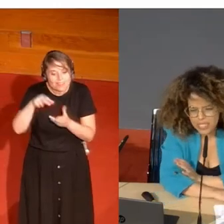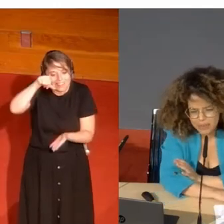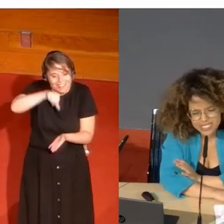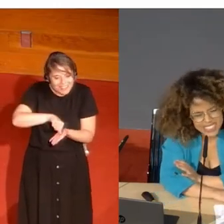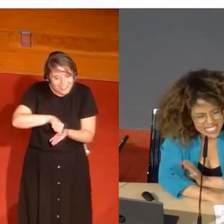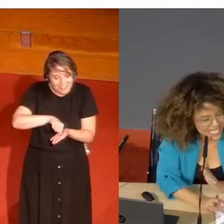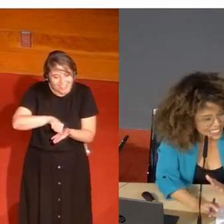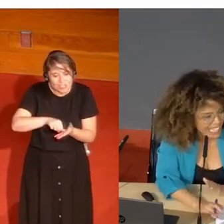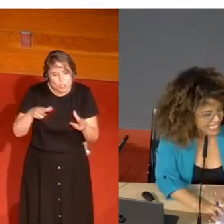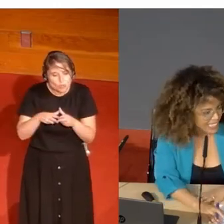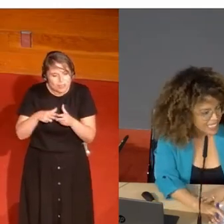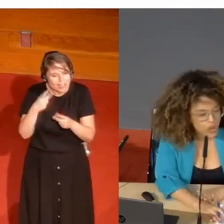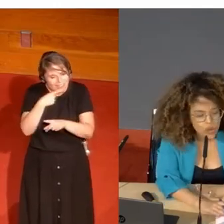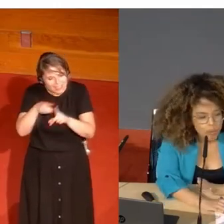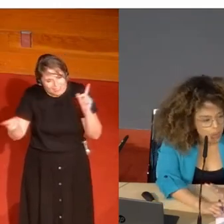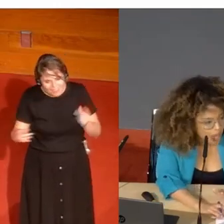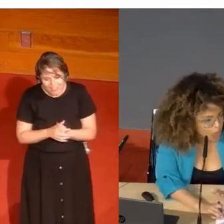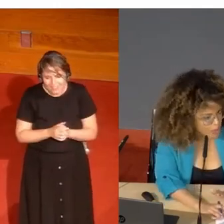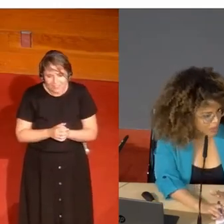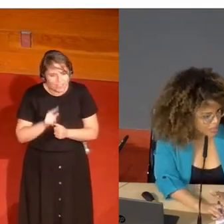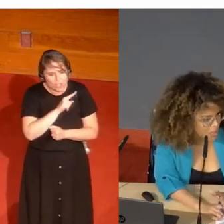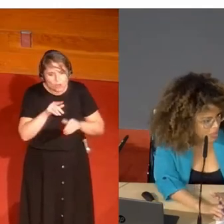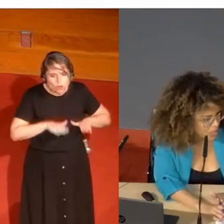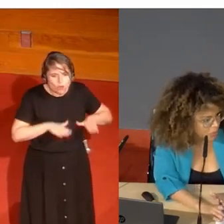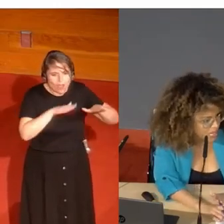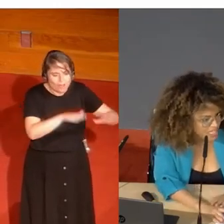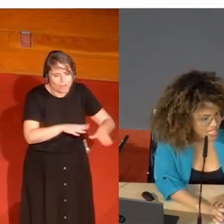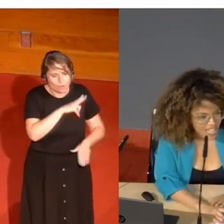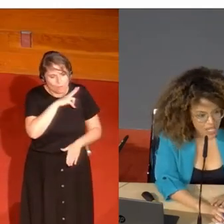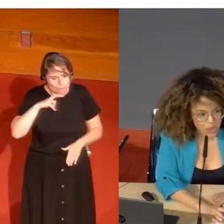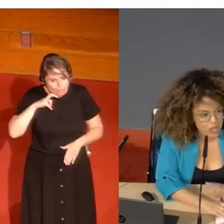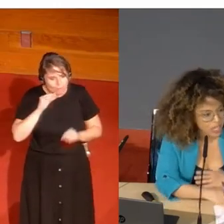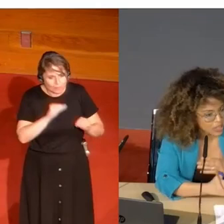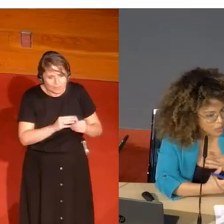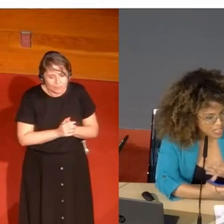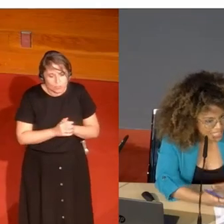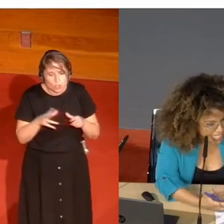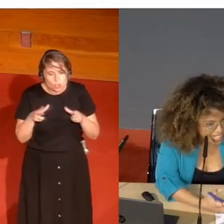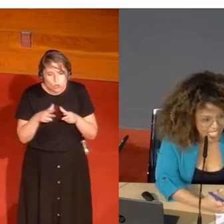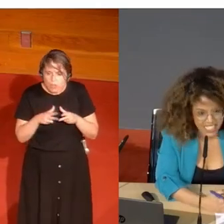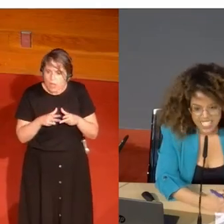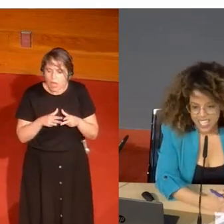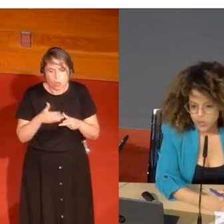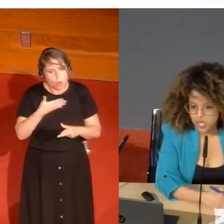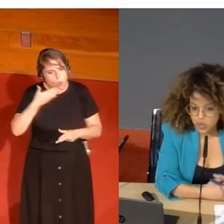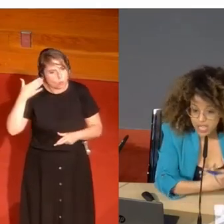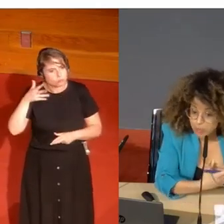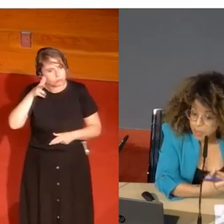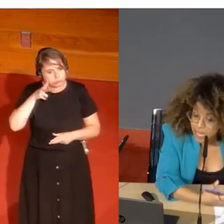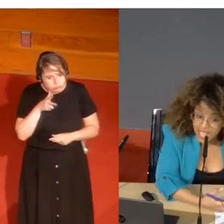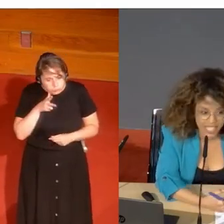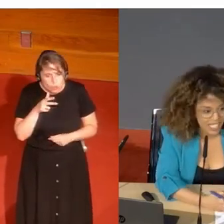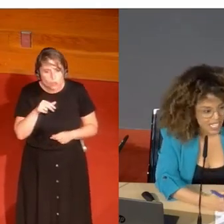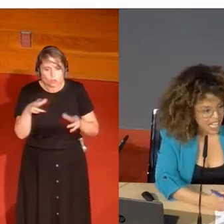sociedad completamente distinta que no comulga con los valores de los ayatolás es una sociedad sofisticada es una